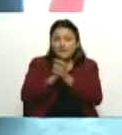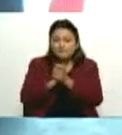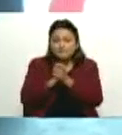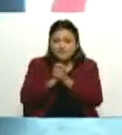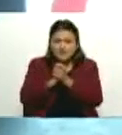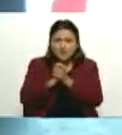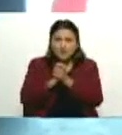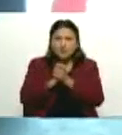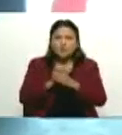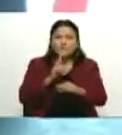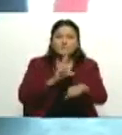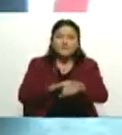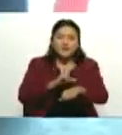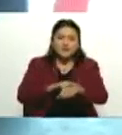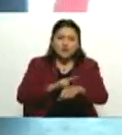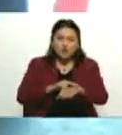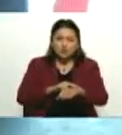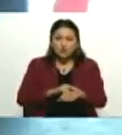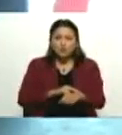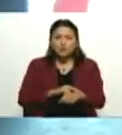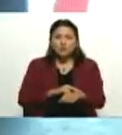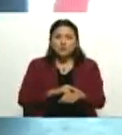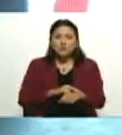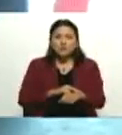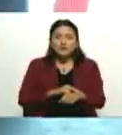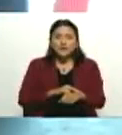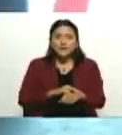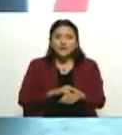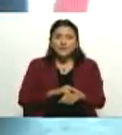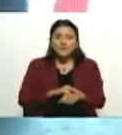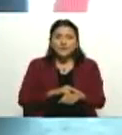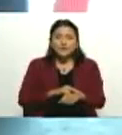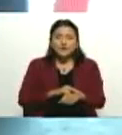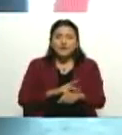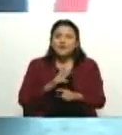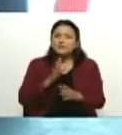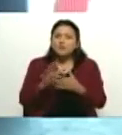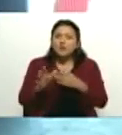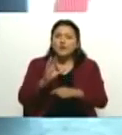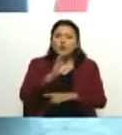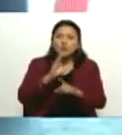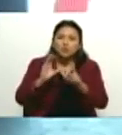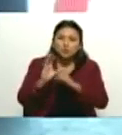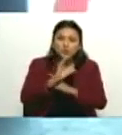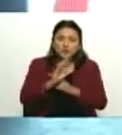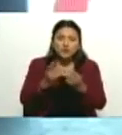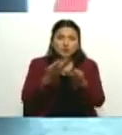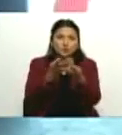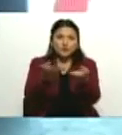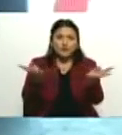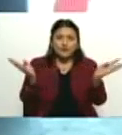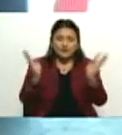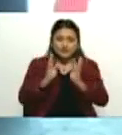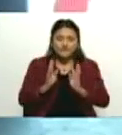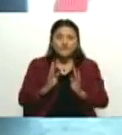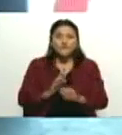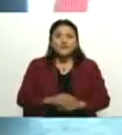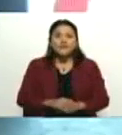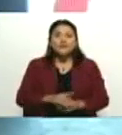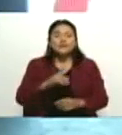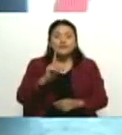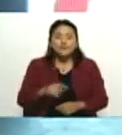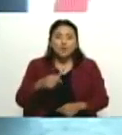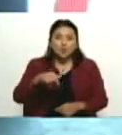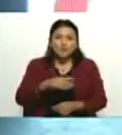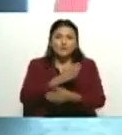hermanos, médicos, de la cultura, a todos y a todos, y además felicitarlos por este